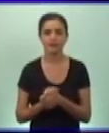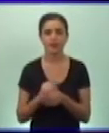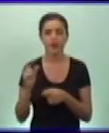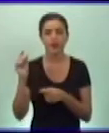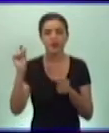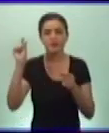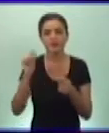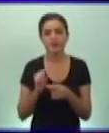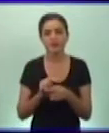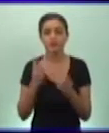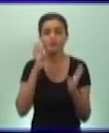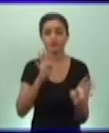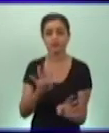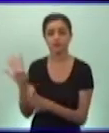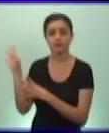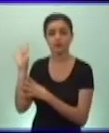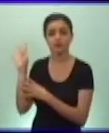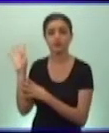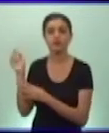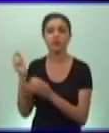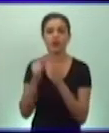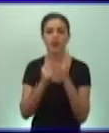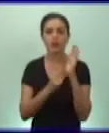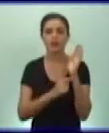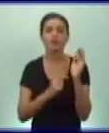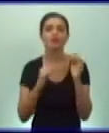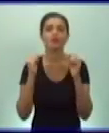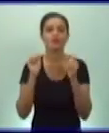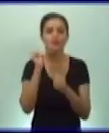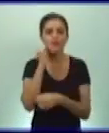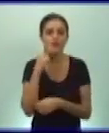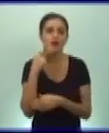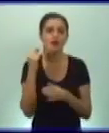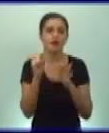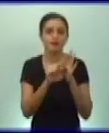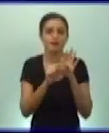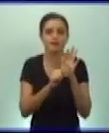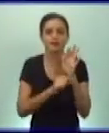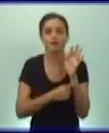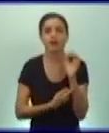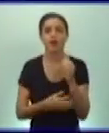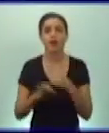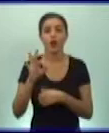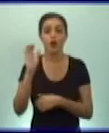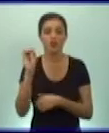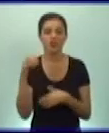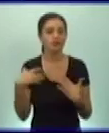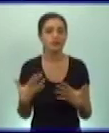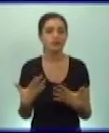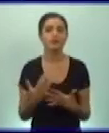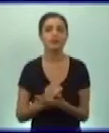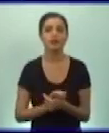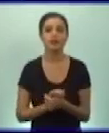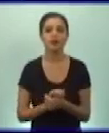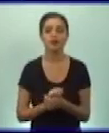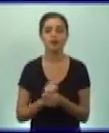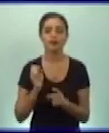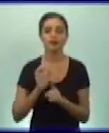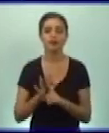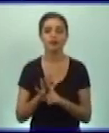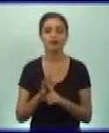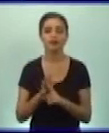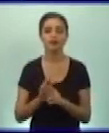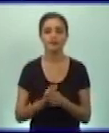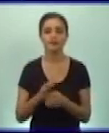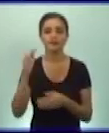en la diapositiva para ver estos elementos más detalladamente. En la década del 80, ¿qué va a pasar? Comenzó a notarse un descenso de la